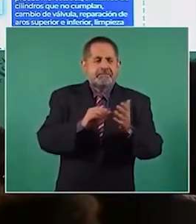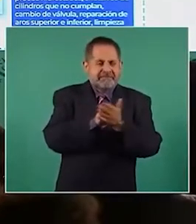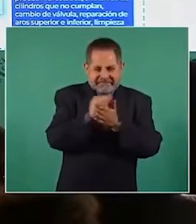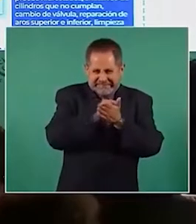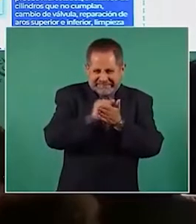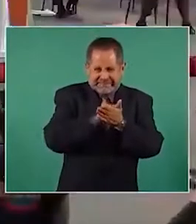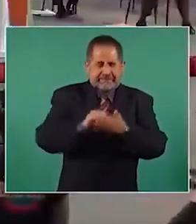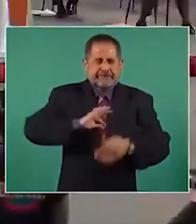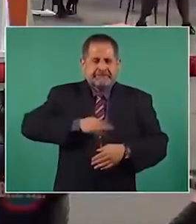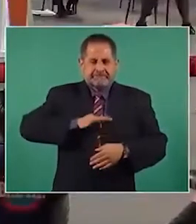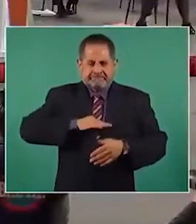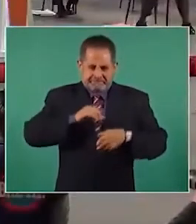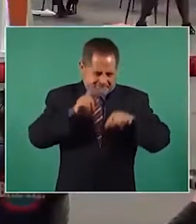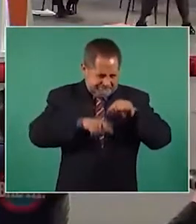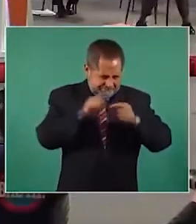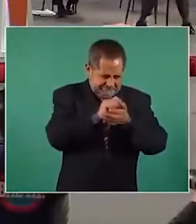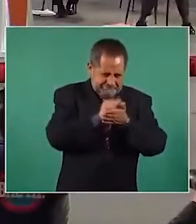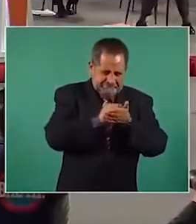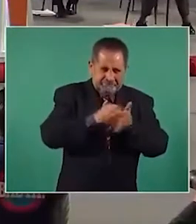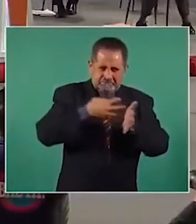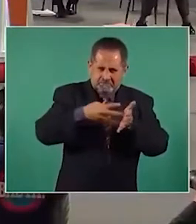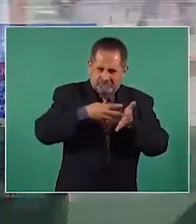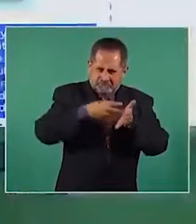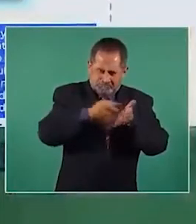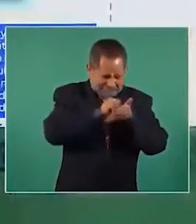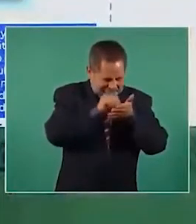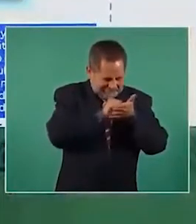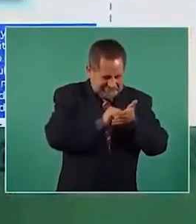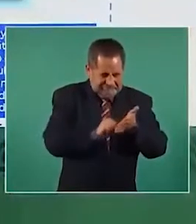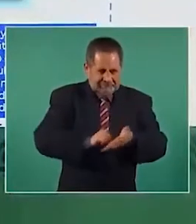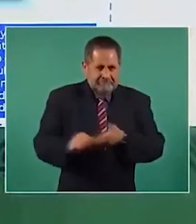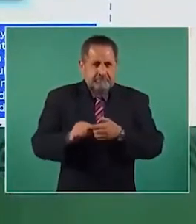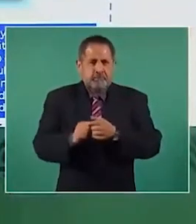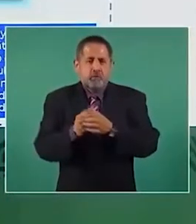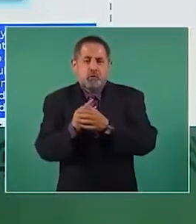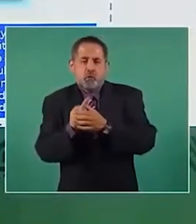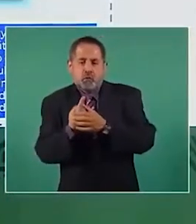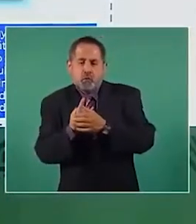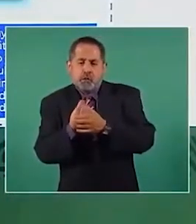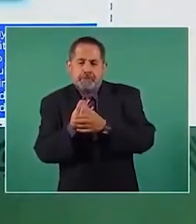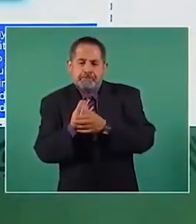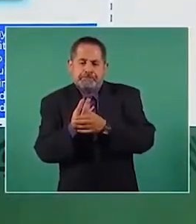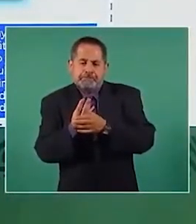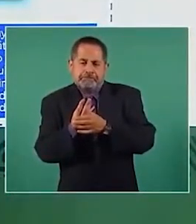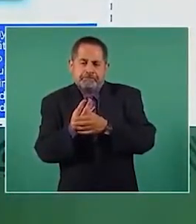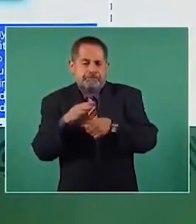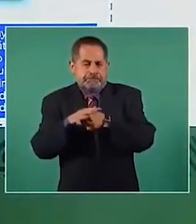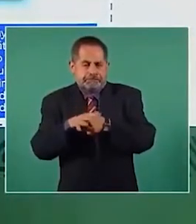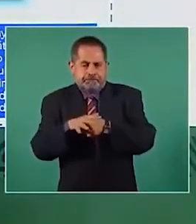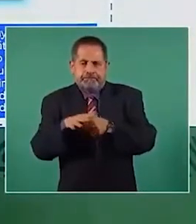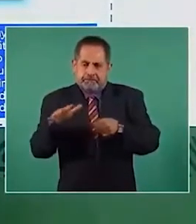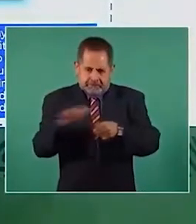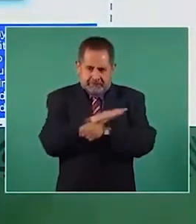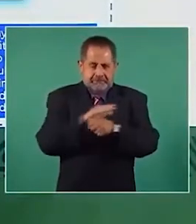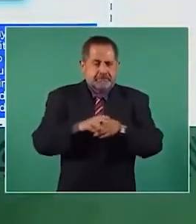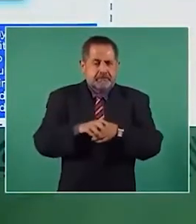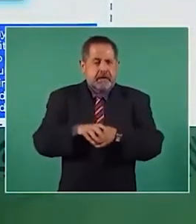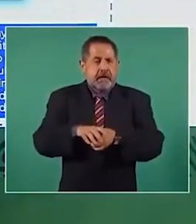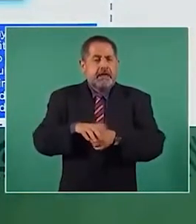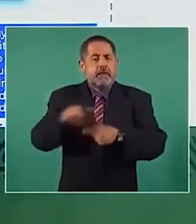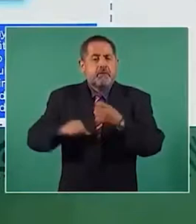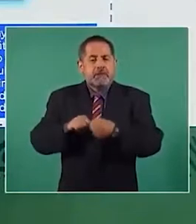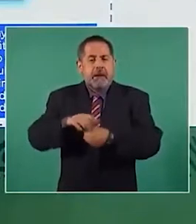óxido, se les cambia la válvula, se les checa la presión